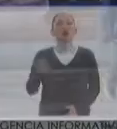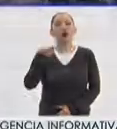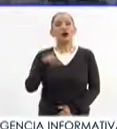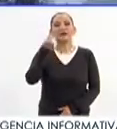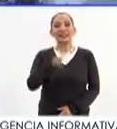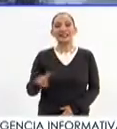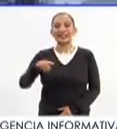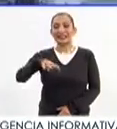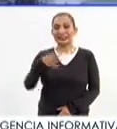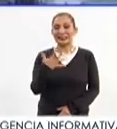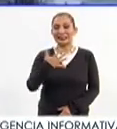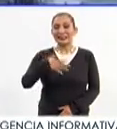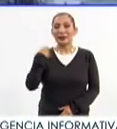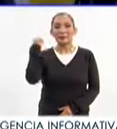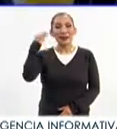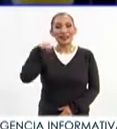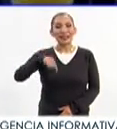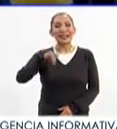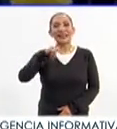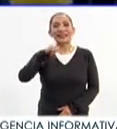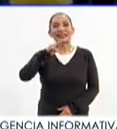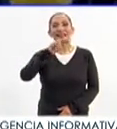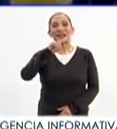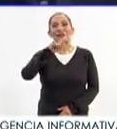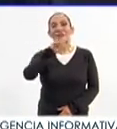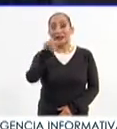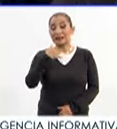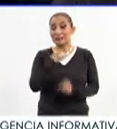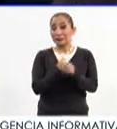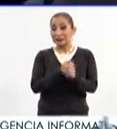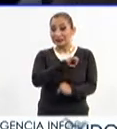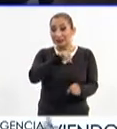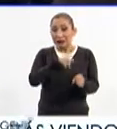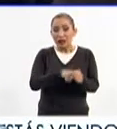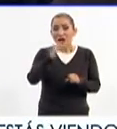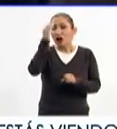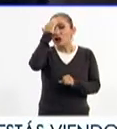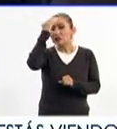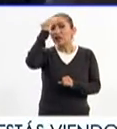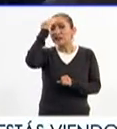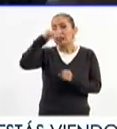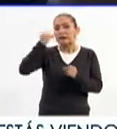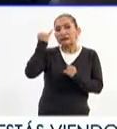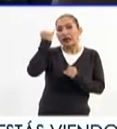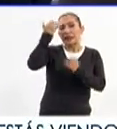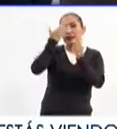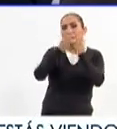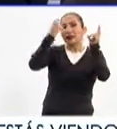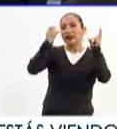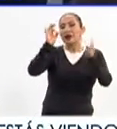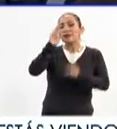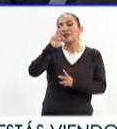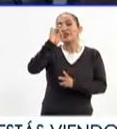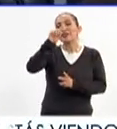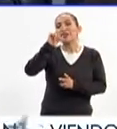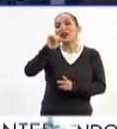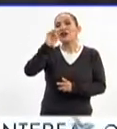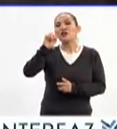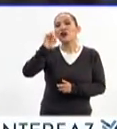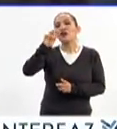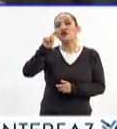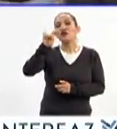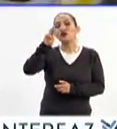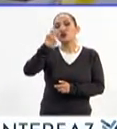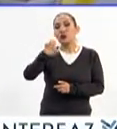Hoy, viernes 15 de marzo en Interfaz, en nuestro reportaje del día conoceremos la iniciativa Fridays for Future,